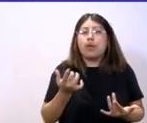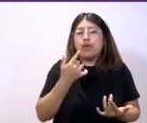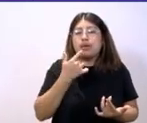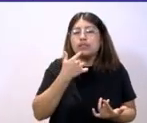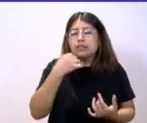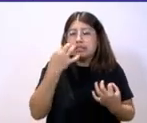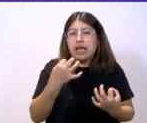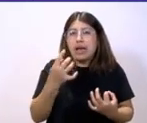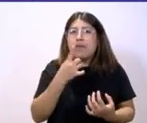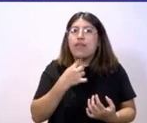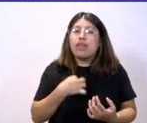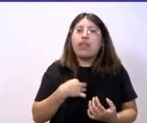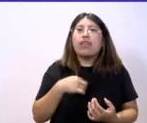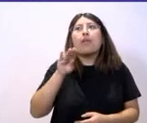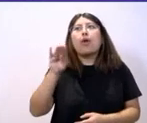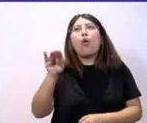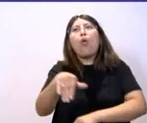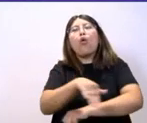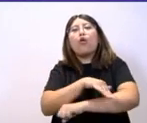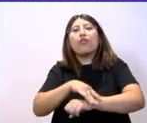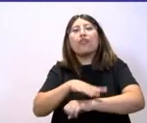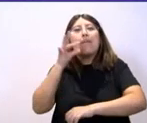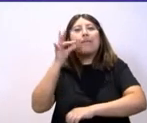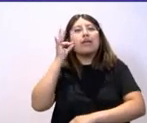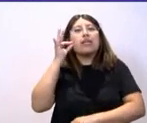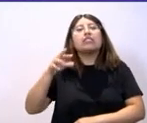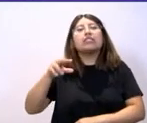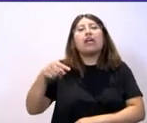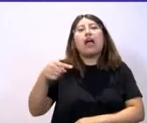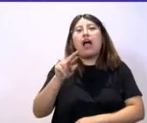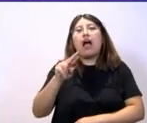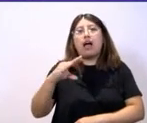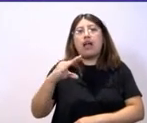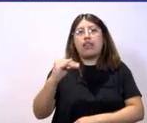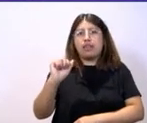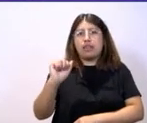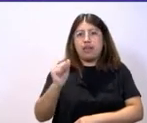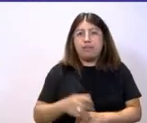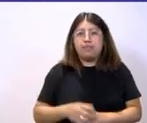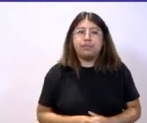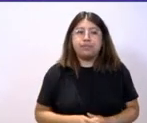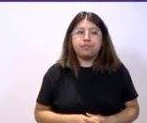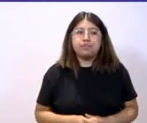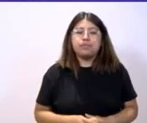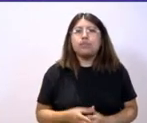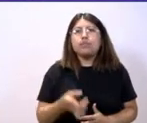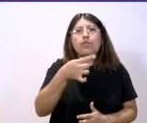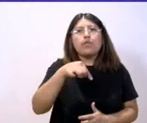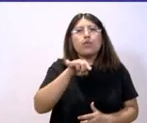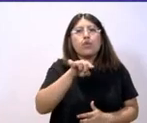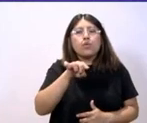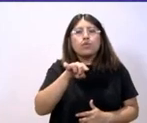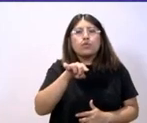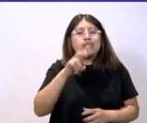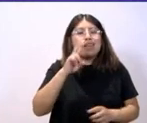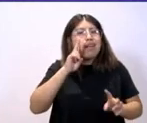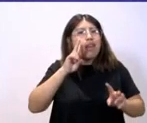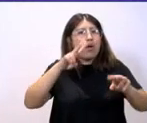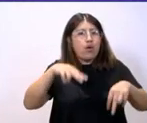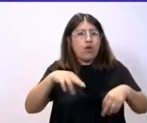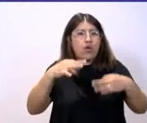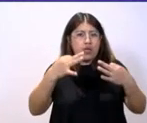lo dice siempre, pregúntele a su ministra, a la señora García. Mire, ustedes lo reconocía o